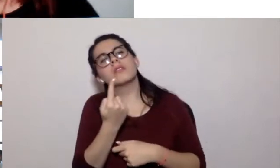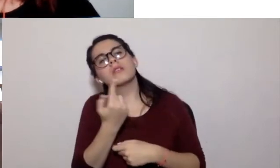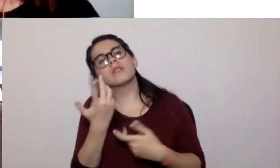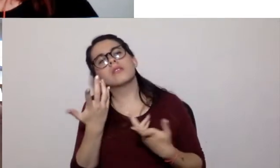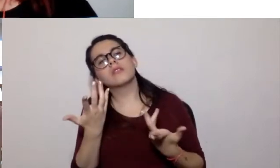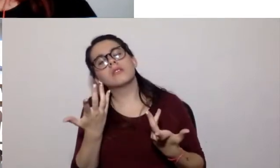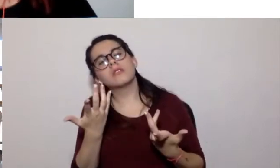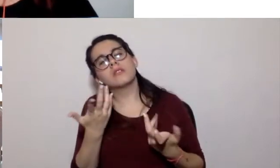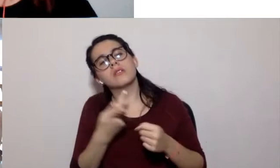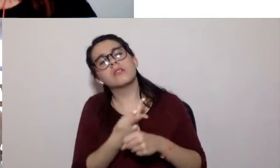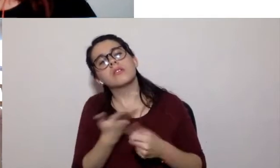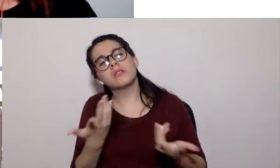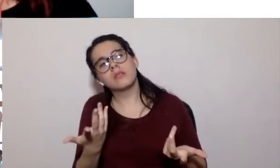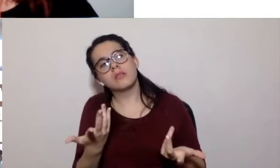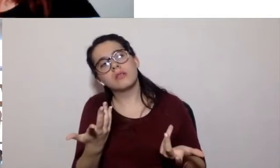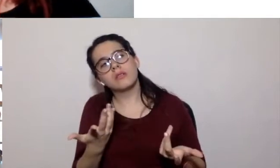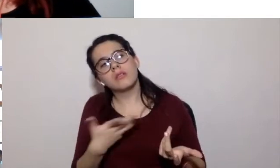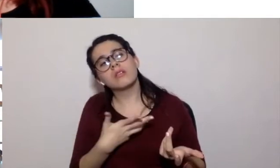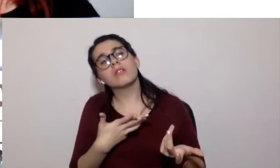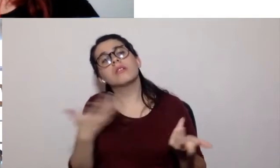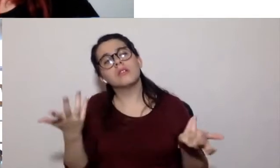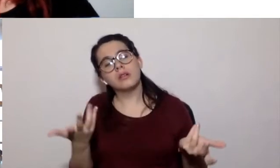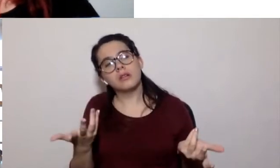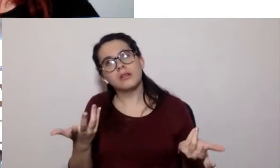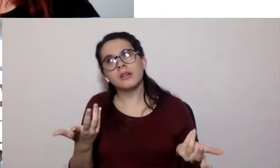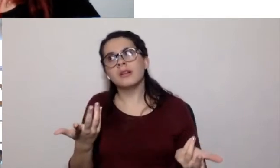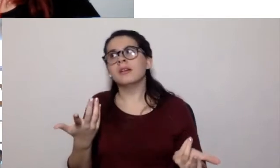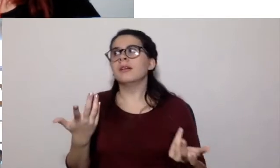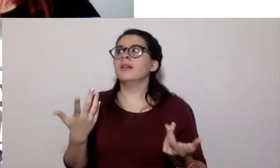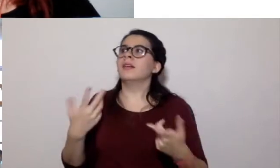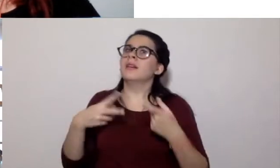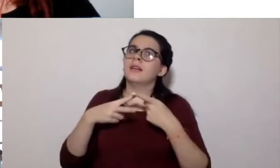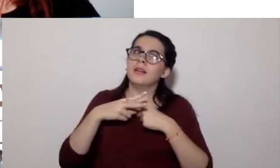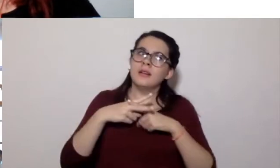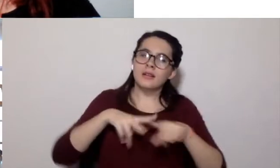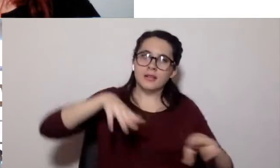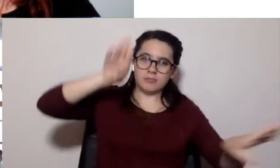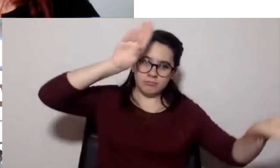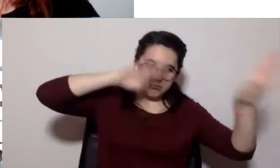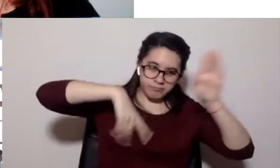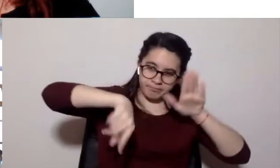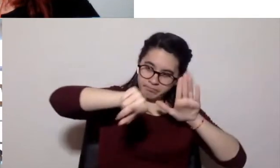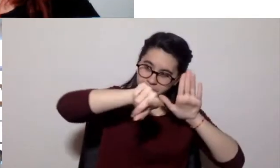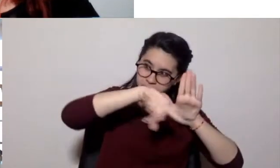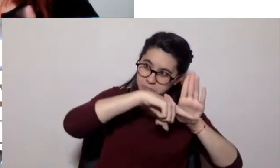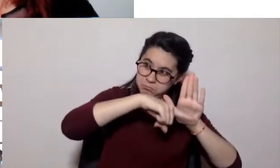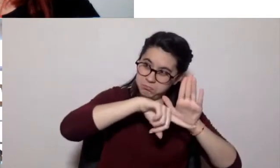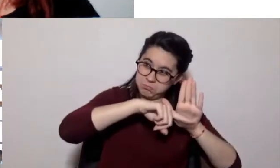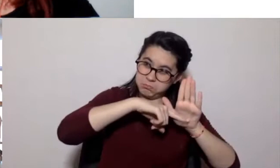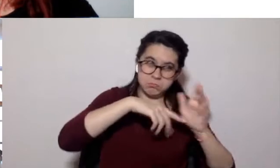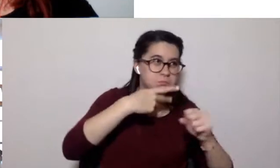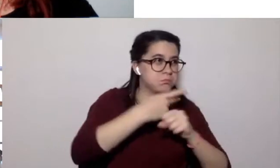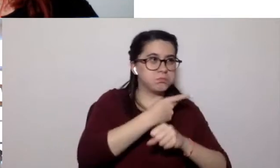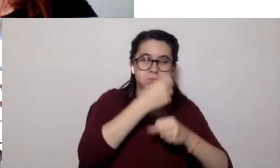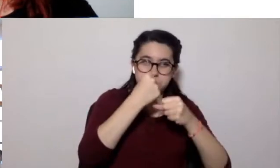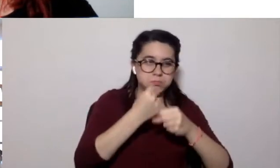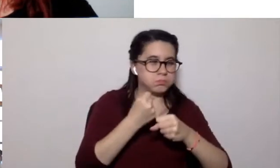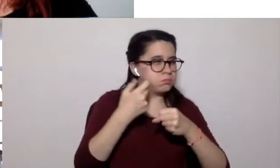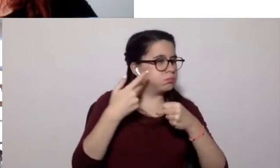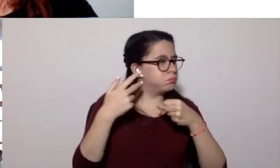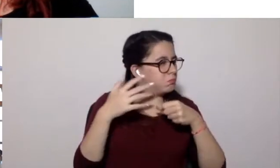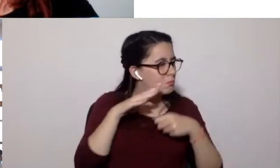ahí el pensamiento catastrófico, ¿no? O entra lo hipotético. Y luego